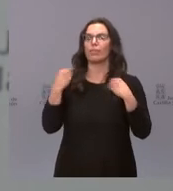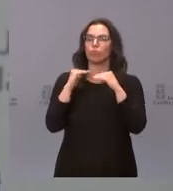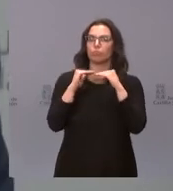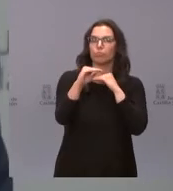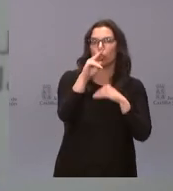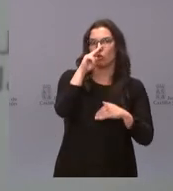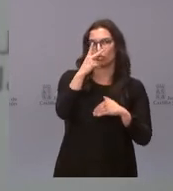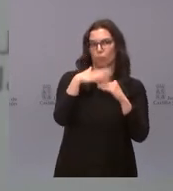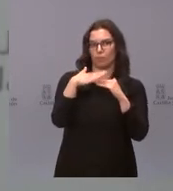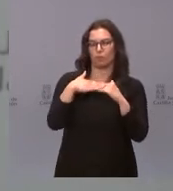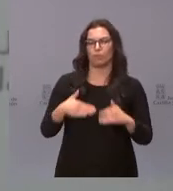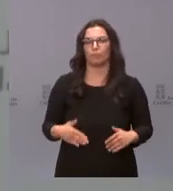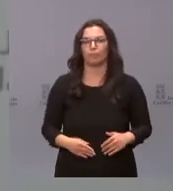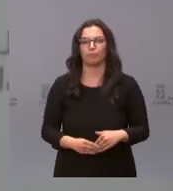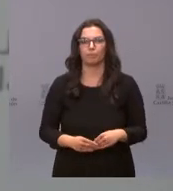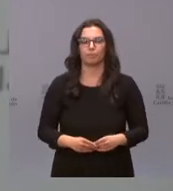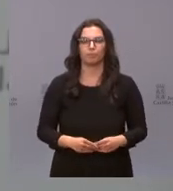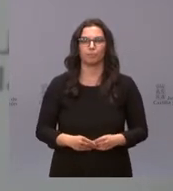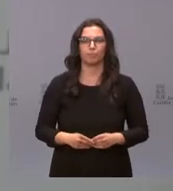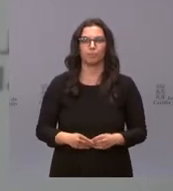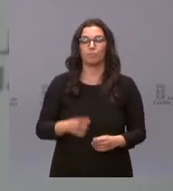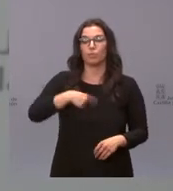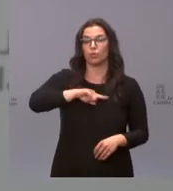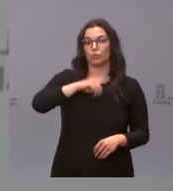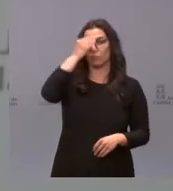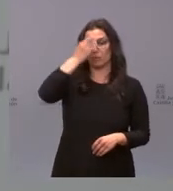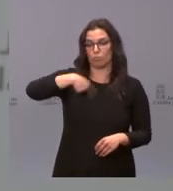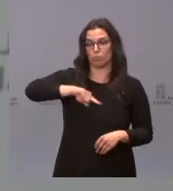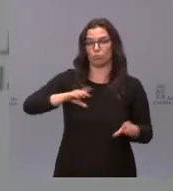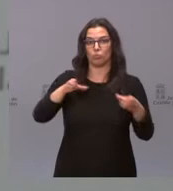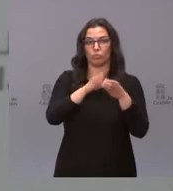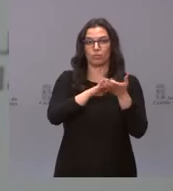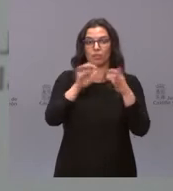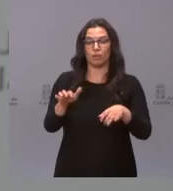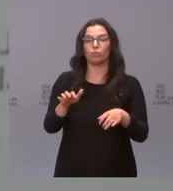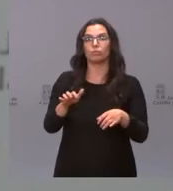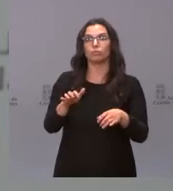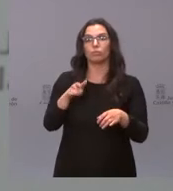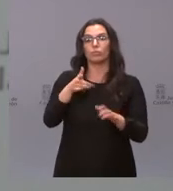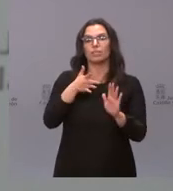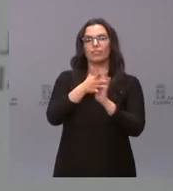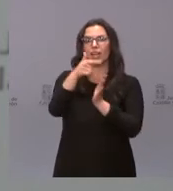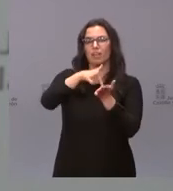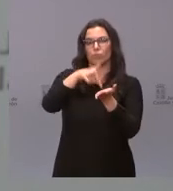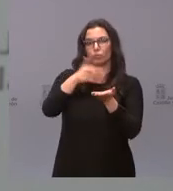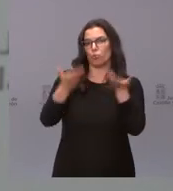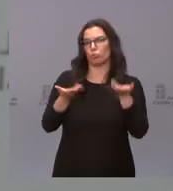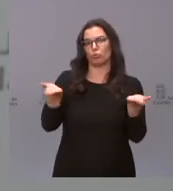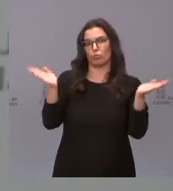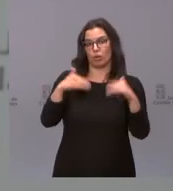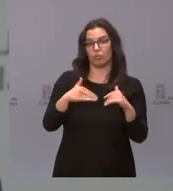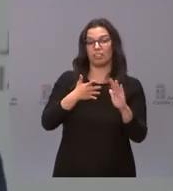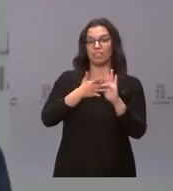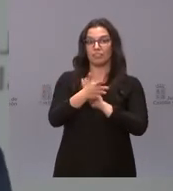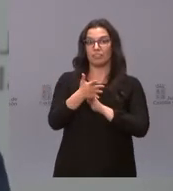años consideramos desde la junta de castilla y léon que es un impuesto injusto que penaliza